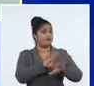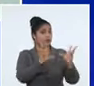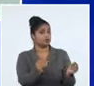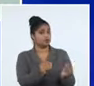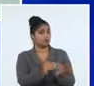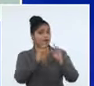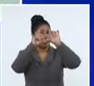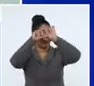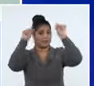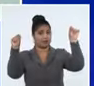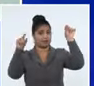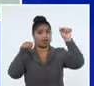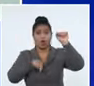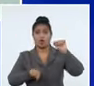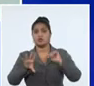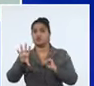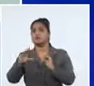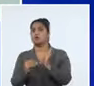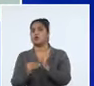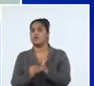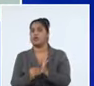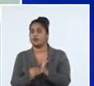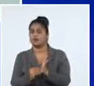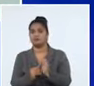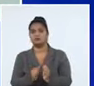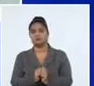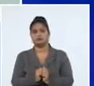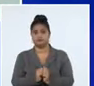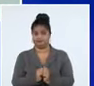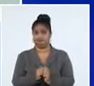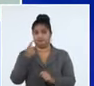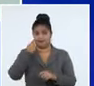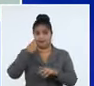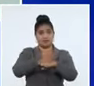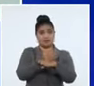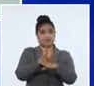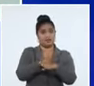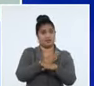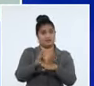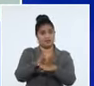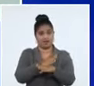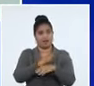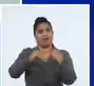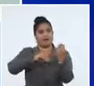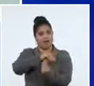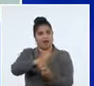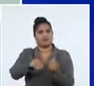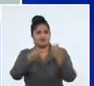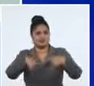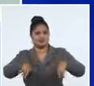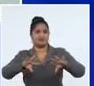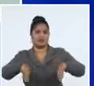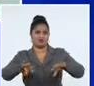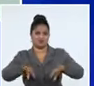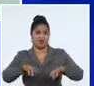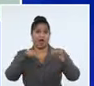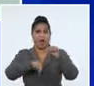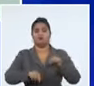en cuanto al número. Y se aprecia también en este gráfico los fallecidos por día,